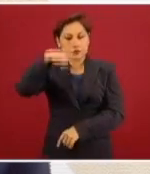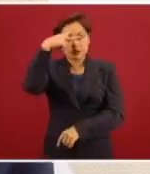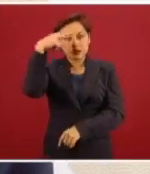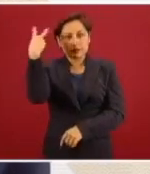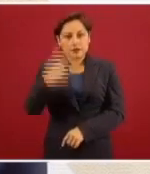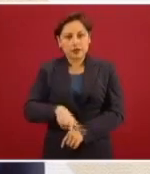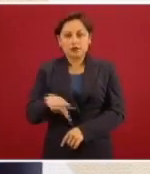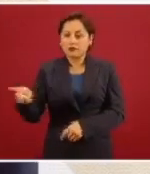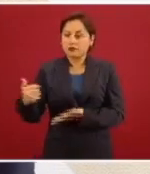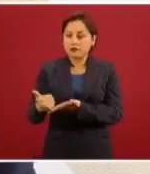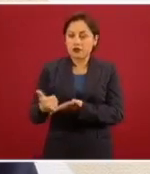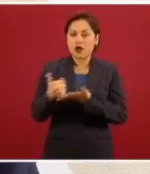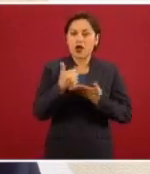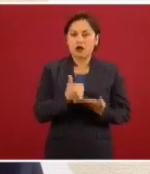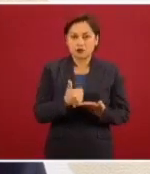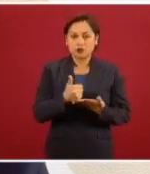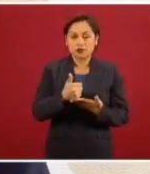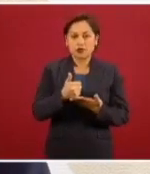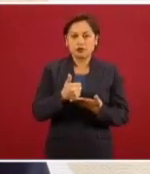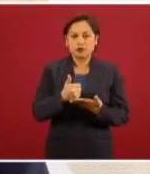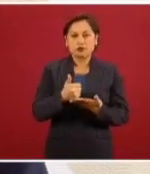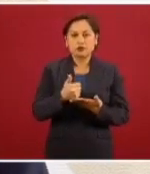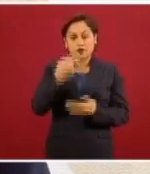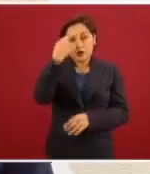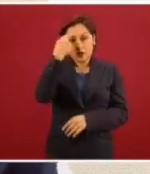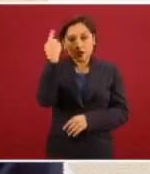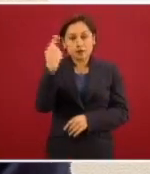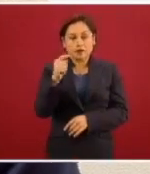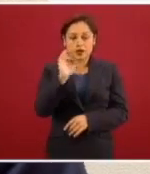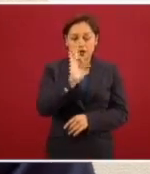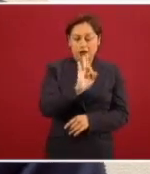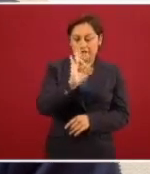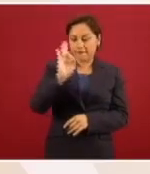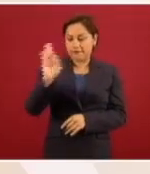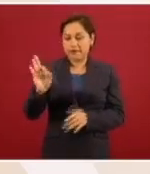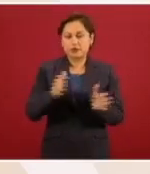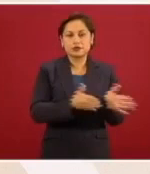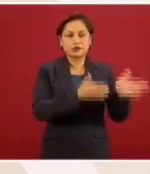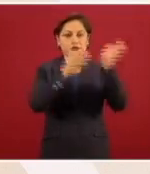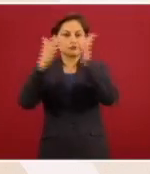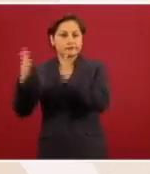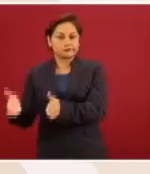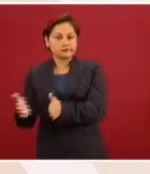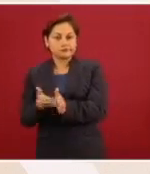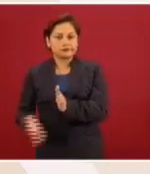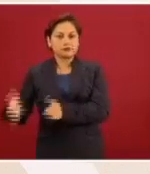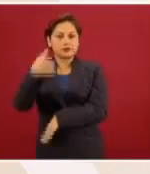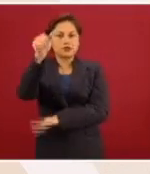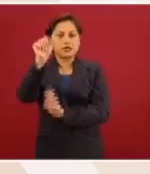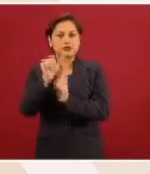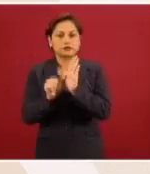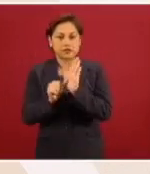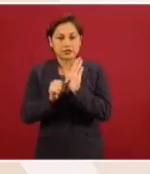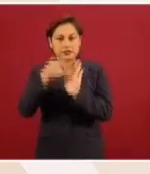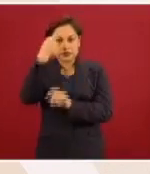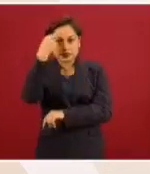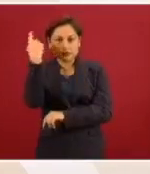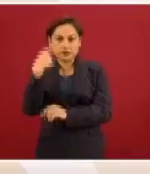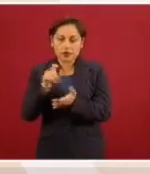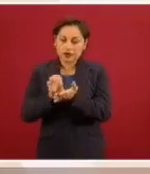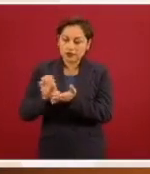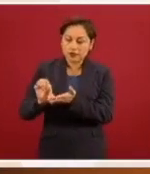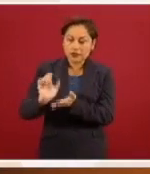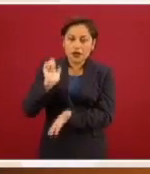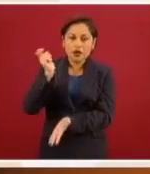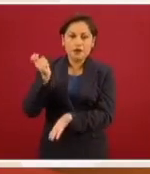prórroga, un plazo de 6 meses en el pago de créditos e intereses a